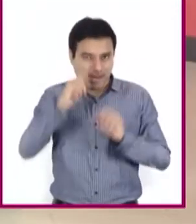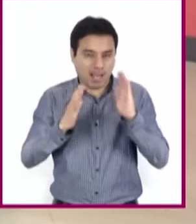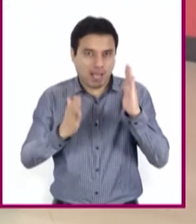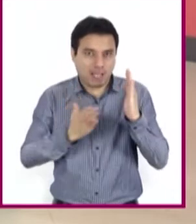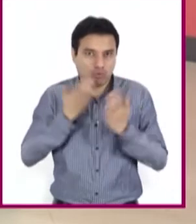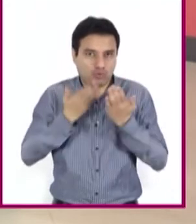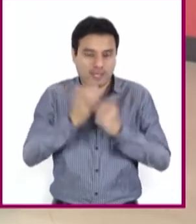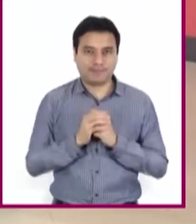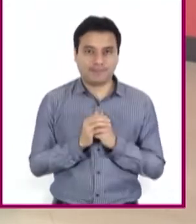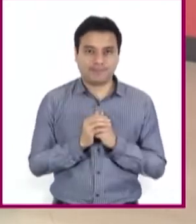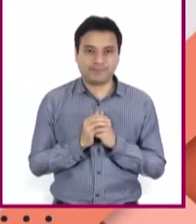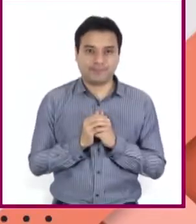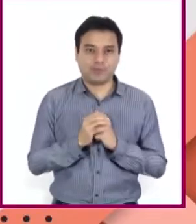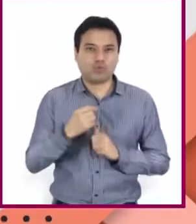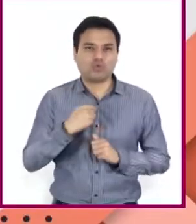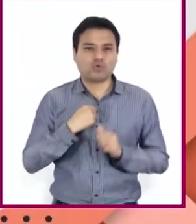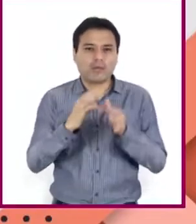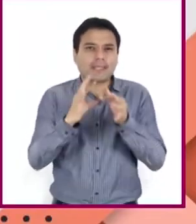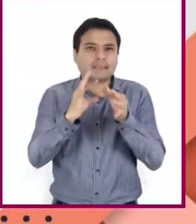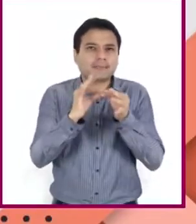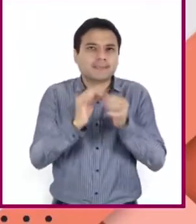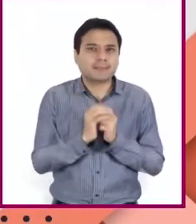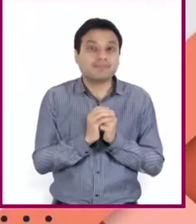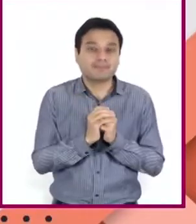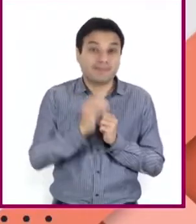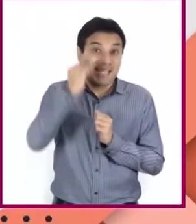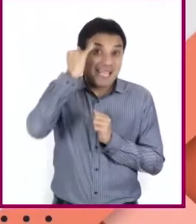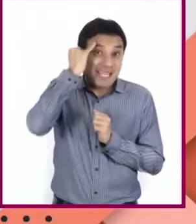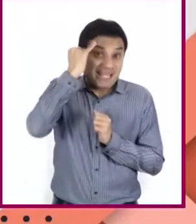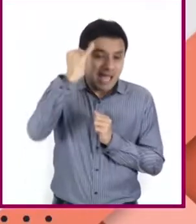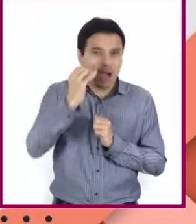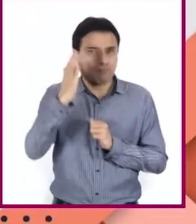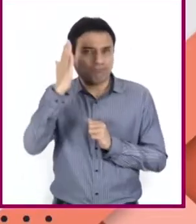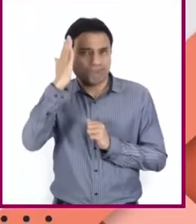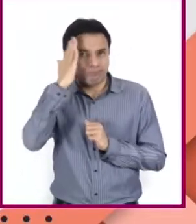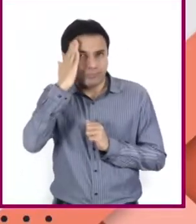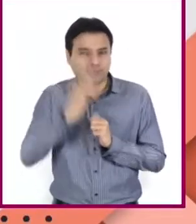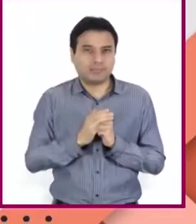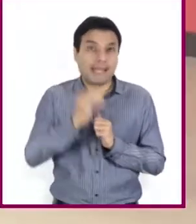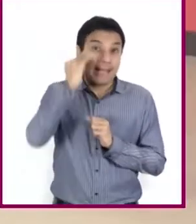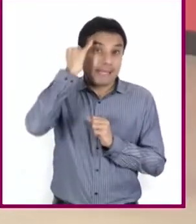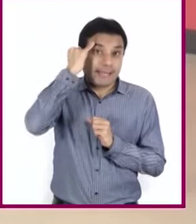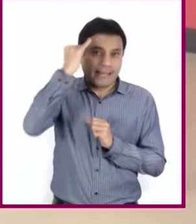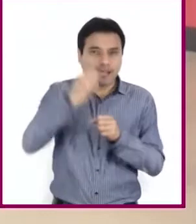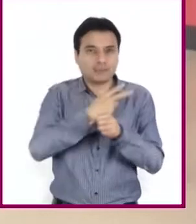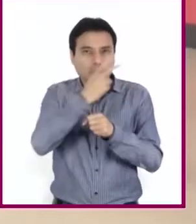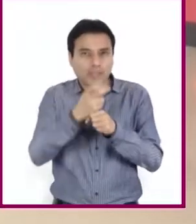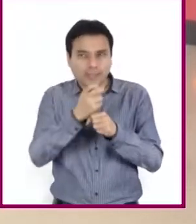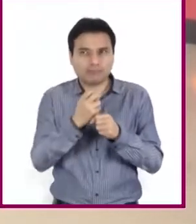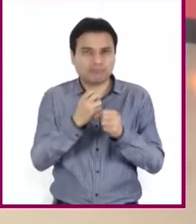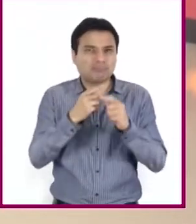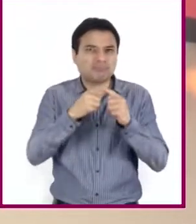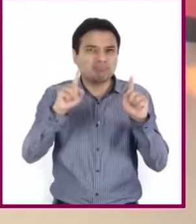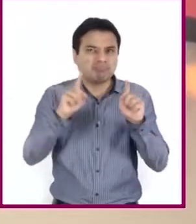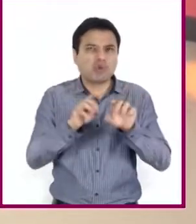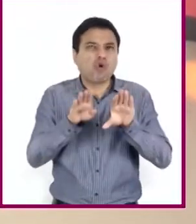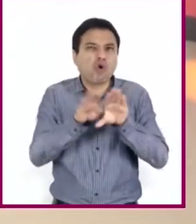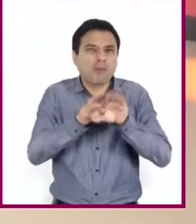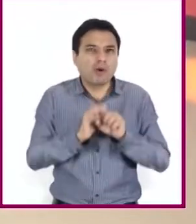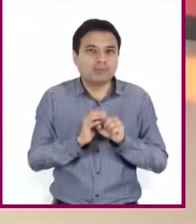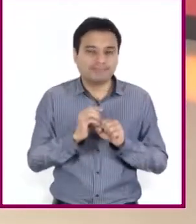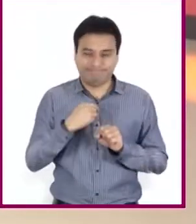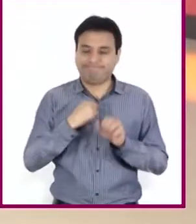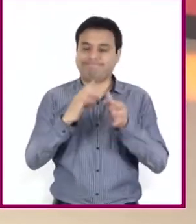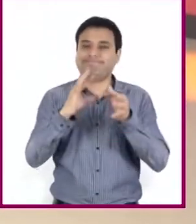y haremos énfasis en cómo diferenciar ideas primarias de secundarias. Pero antes de comenzar,